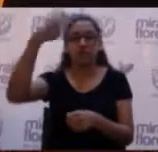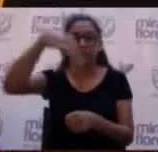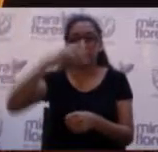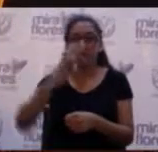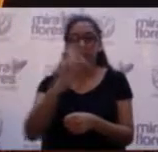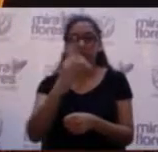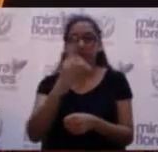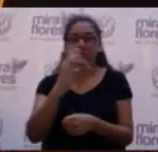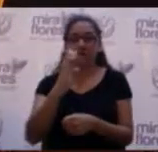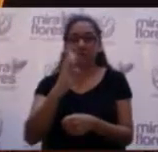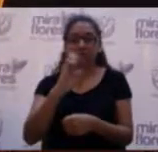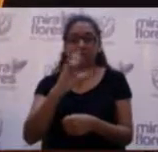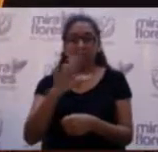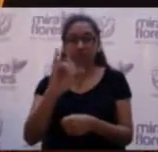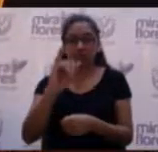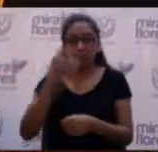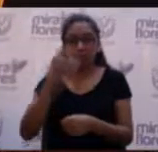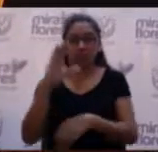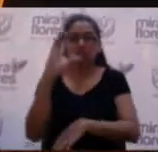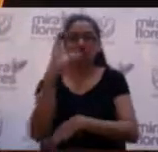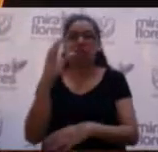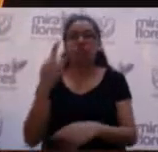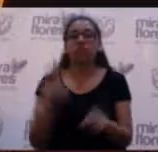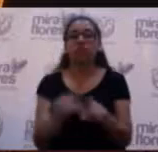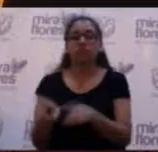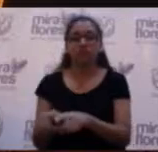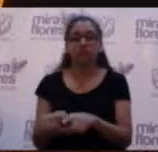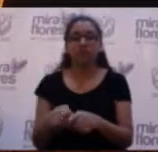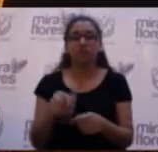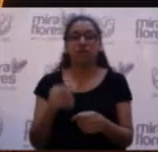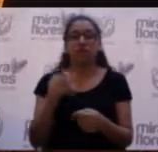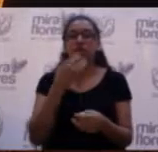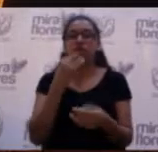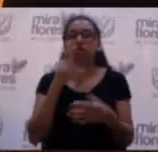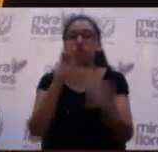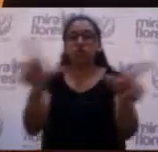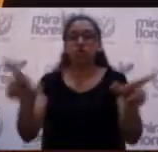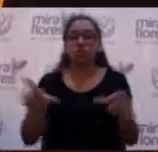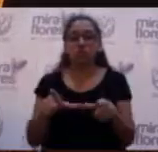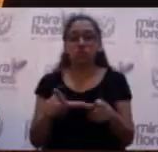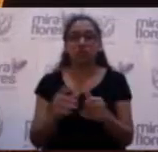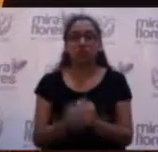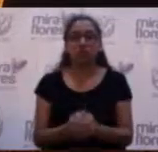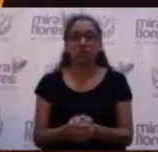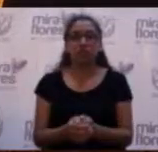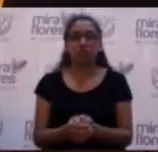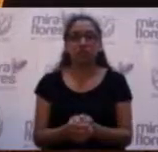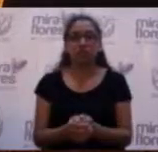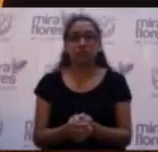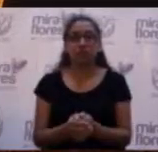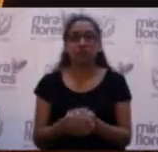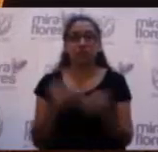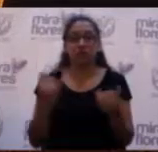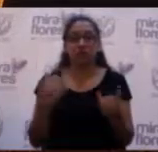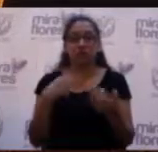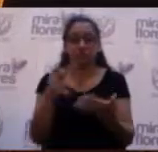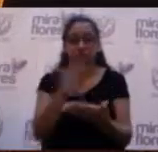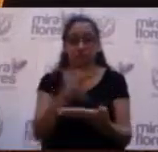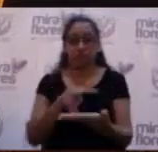la participación que usted tuvo en el Encuentro Académico Medellín Ciudad de Aprendizaje. El mismo que voy a dar